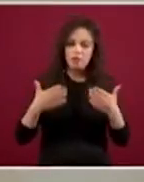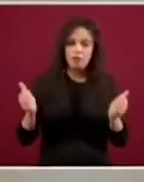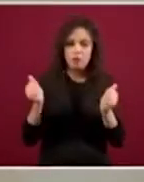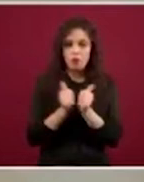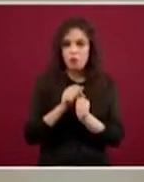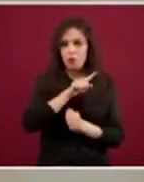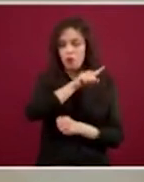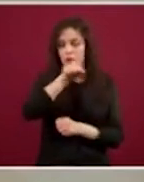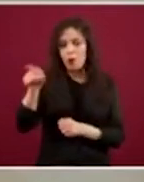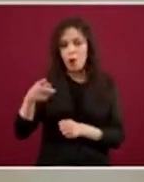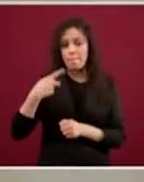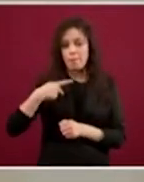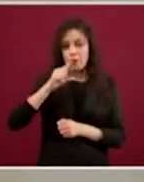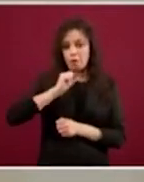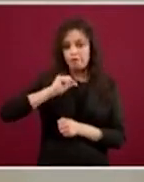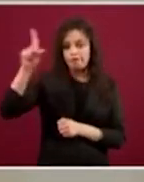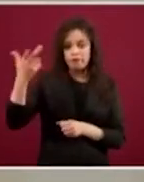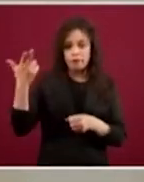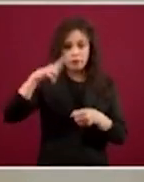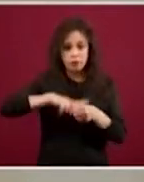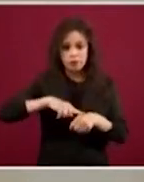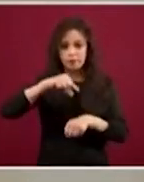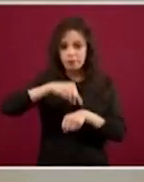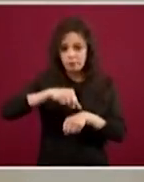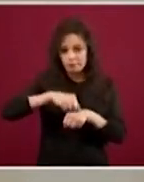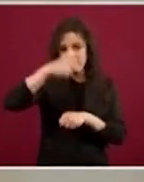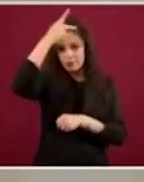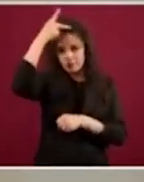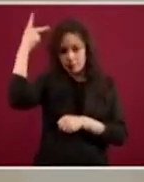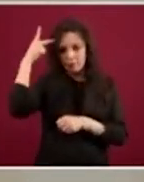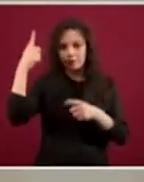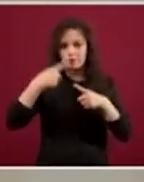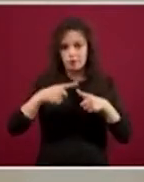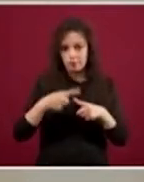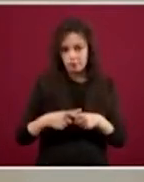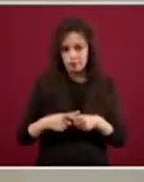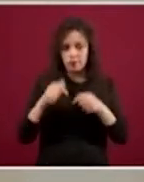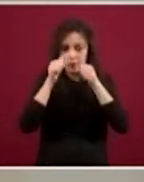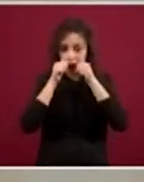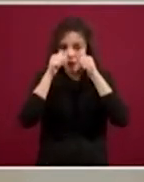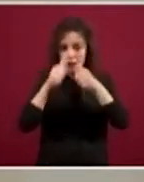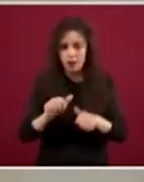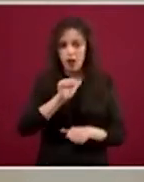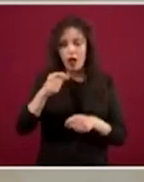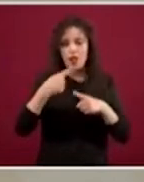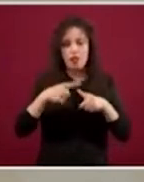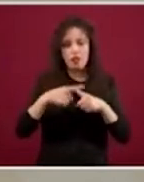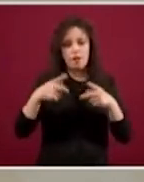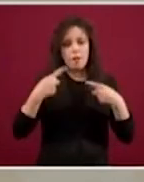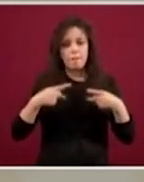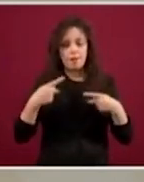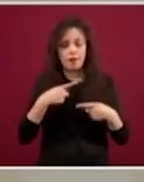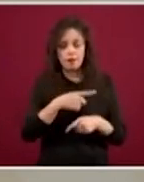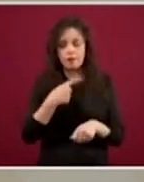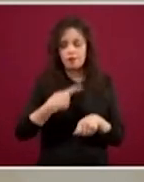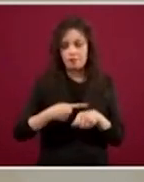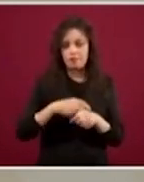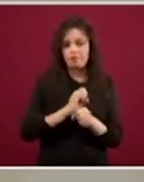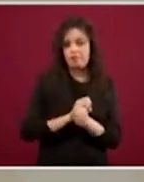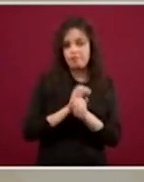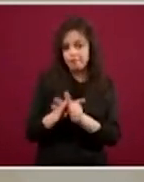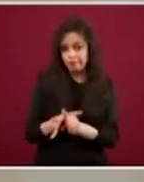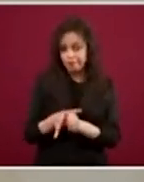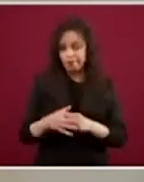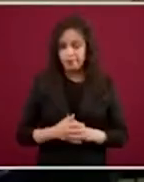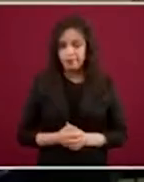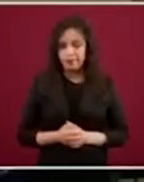que es el primer contacto de atención para los casos de kobe 19 para nosotros la integridad física de nuestros